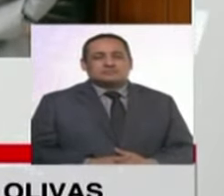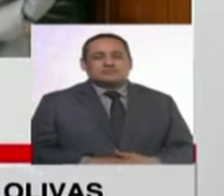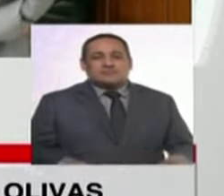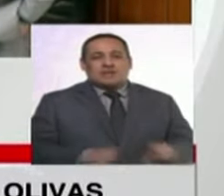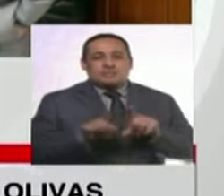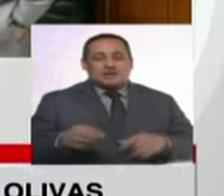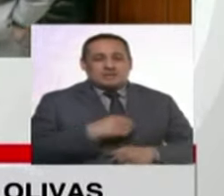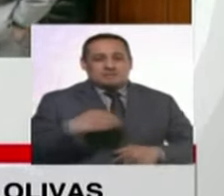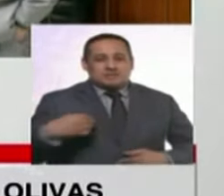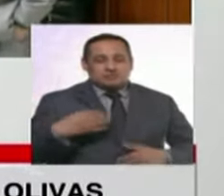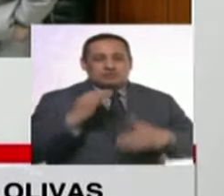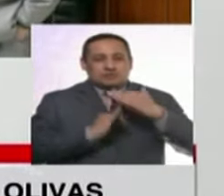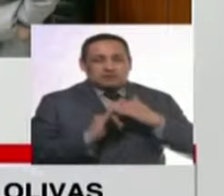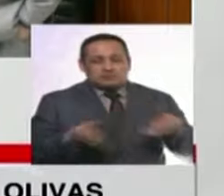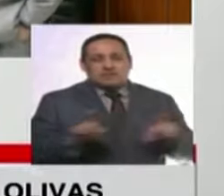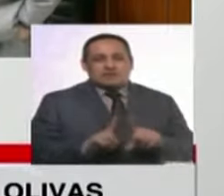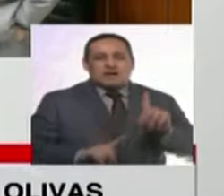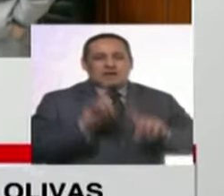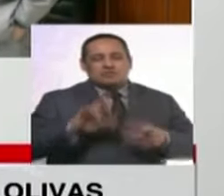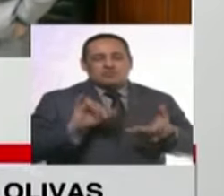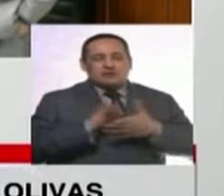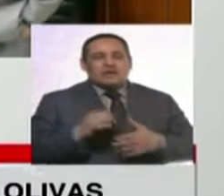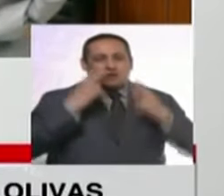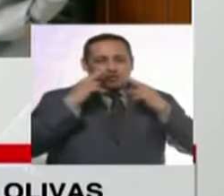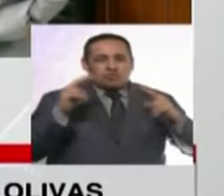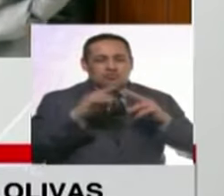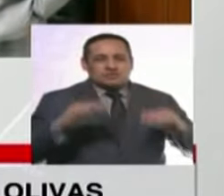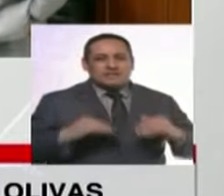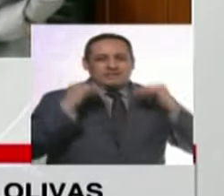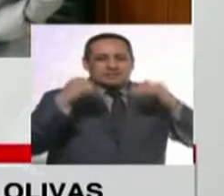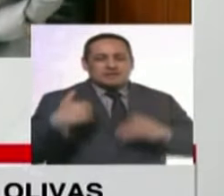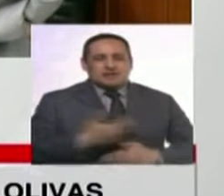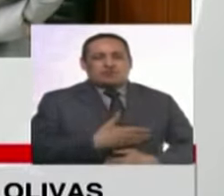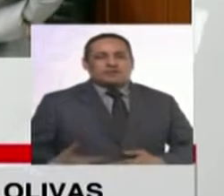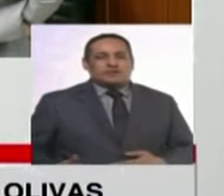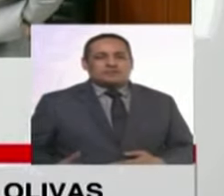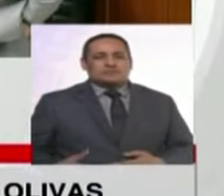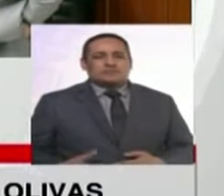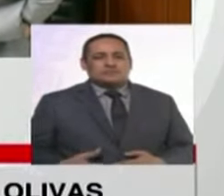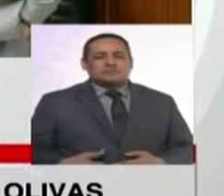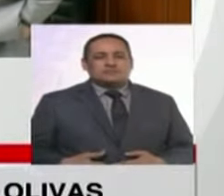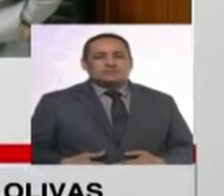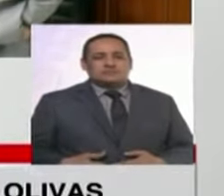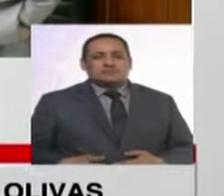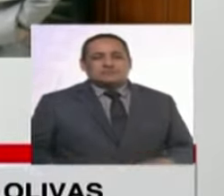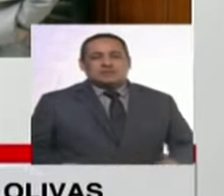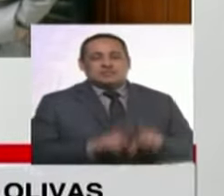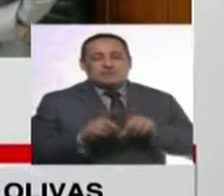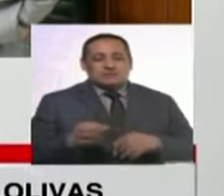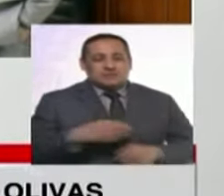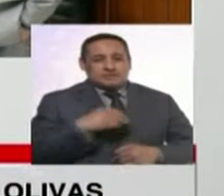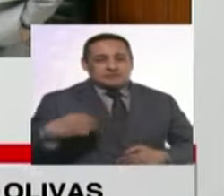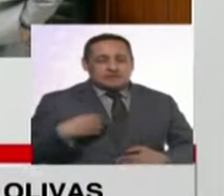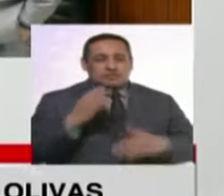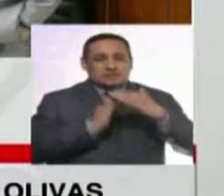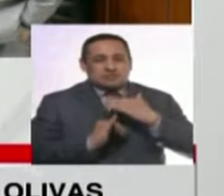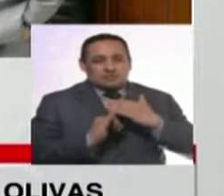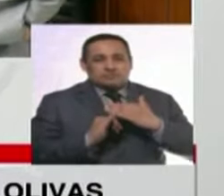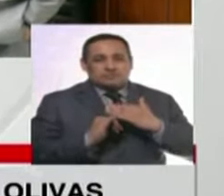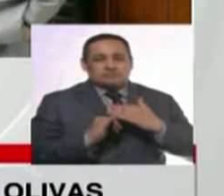el ministro del interior es aquel que conoce de estructura de estado y el Ministerio del